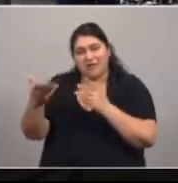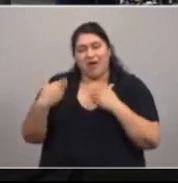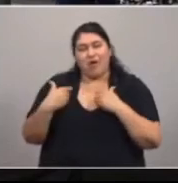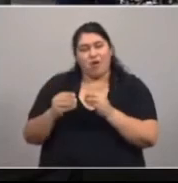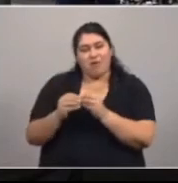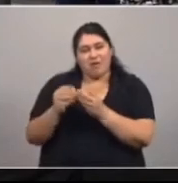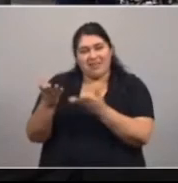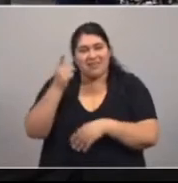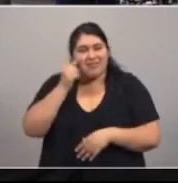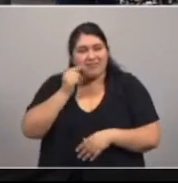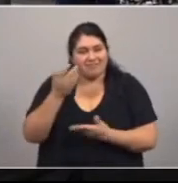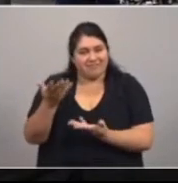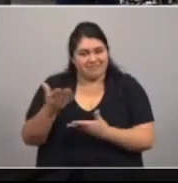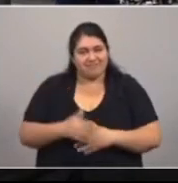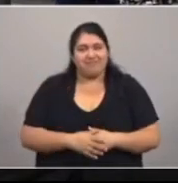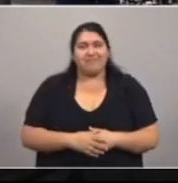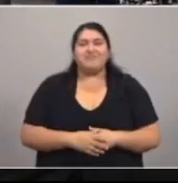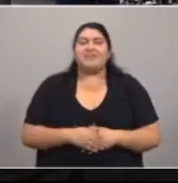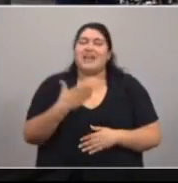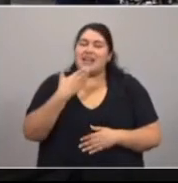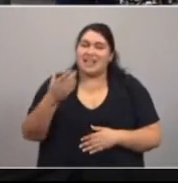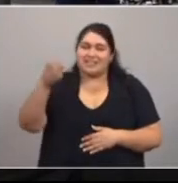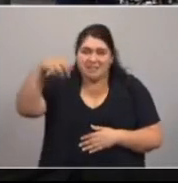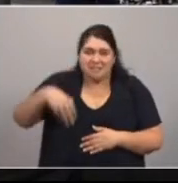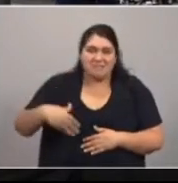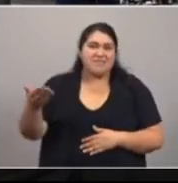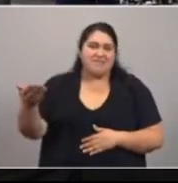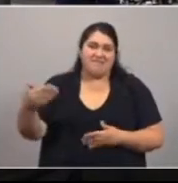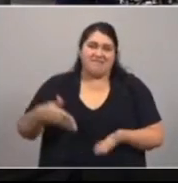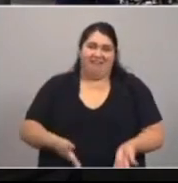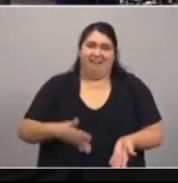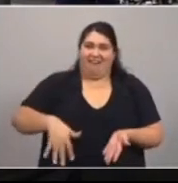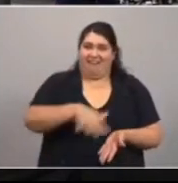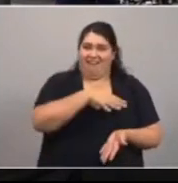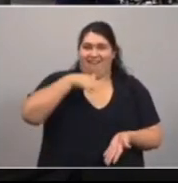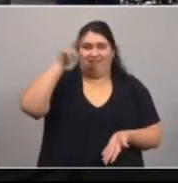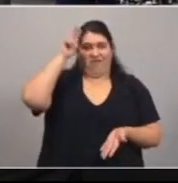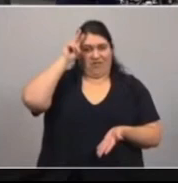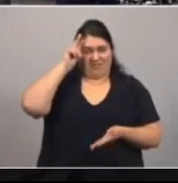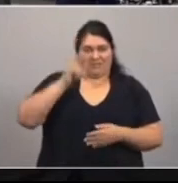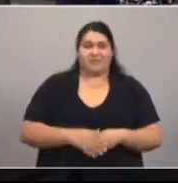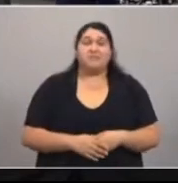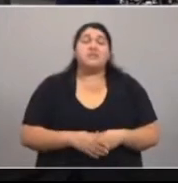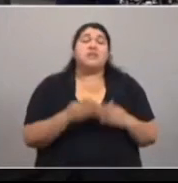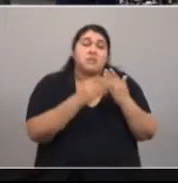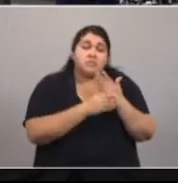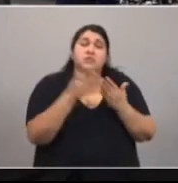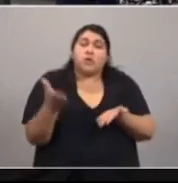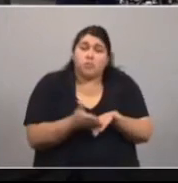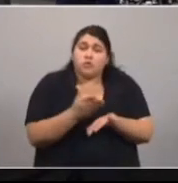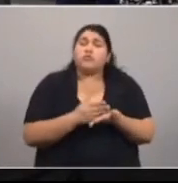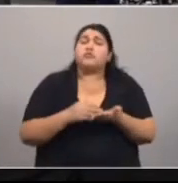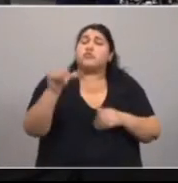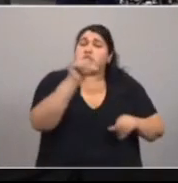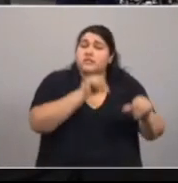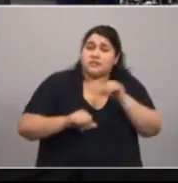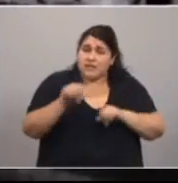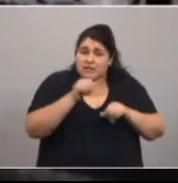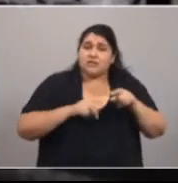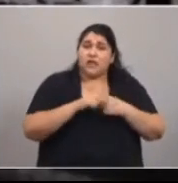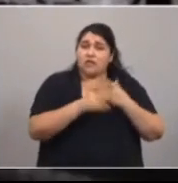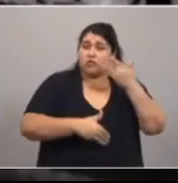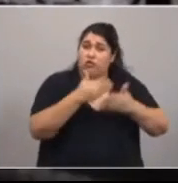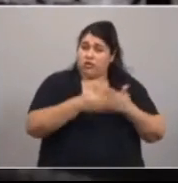presencia nuevamente aquí en Florencio Varela. Señor Ministro de Producción, Ciencia e Innovación Tecnológica de la Provincia de Buenos Aires, compañero y amigo